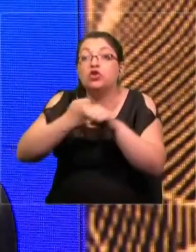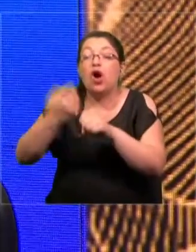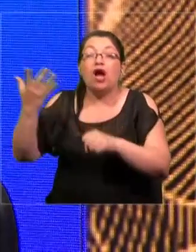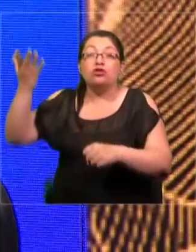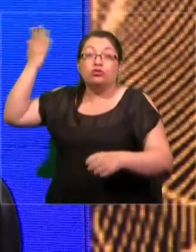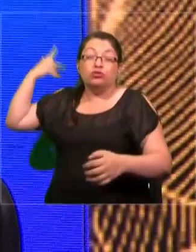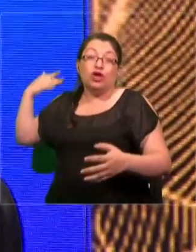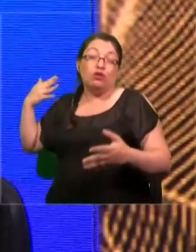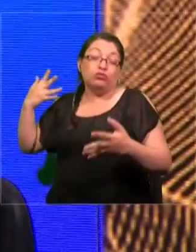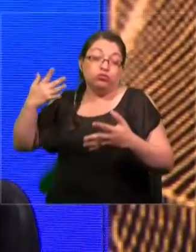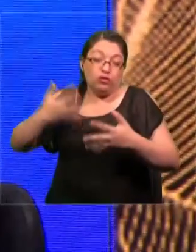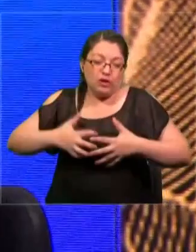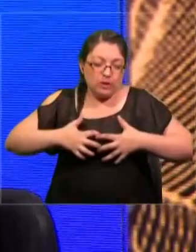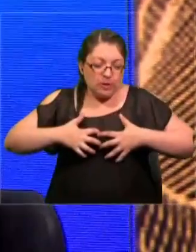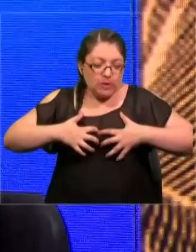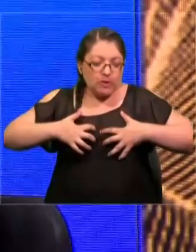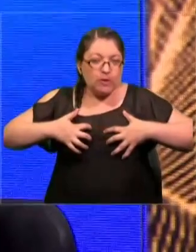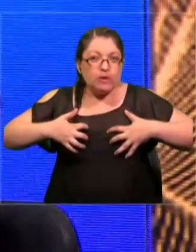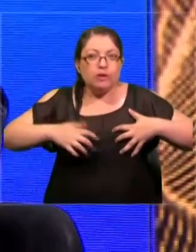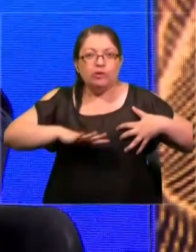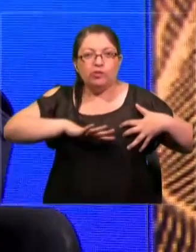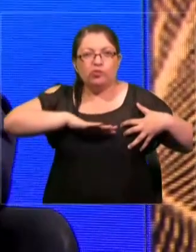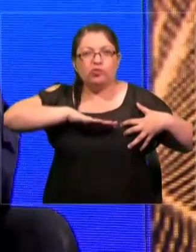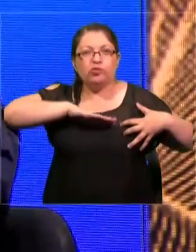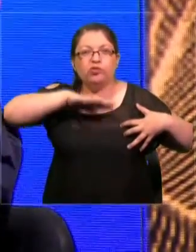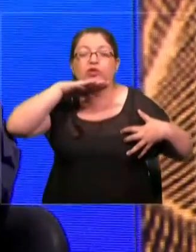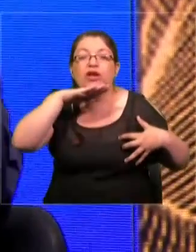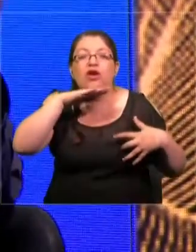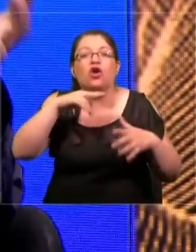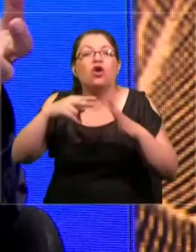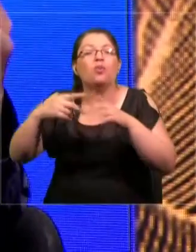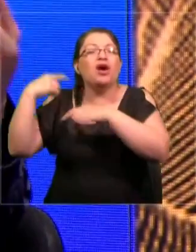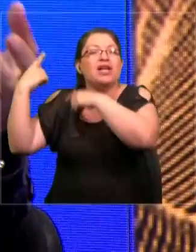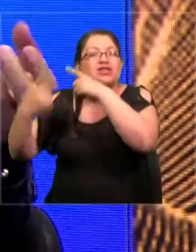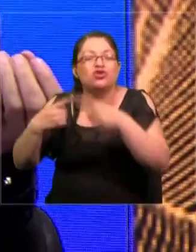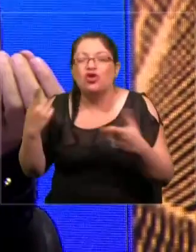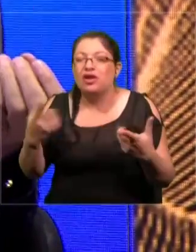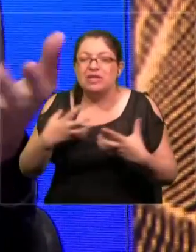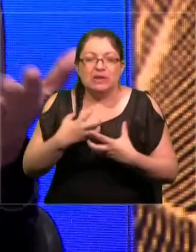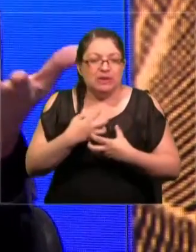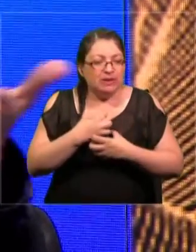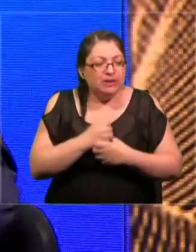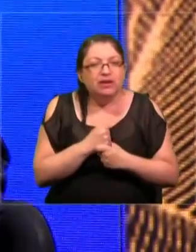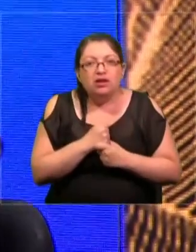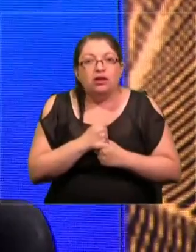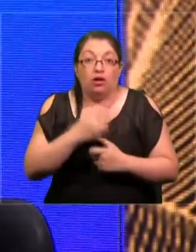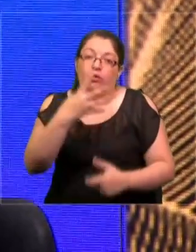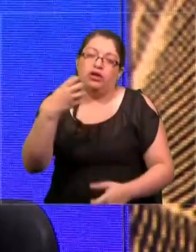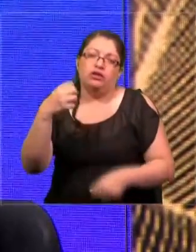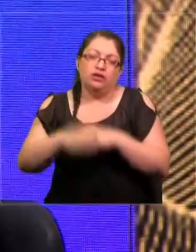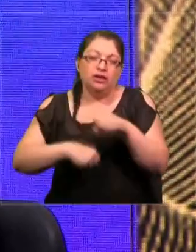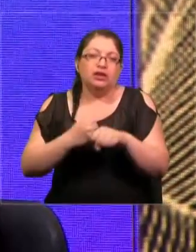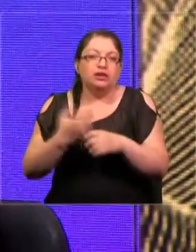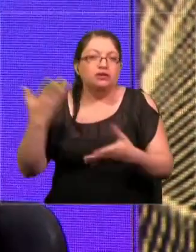una, digamos, historia incompleta, inconclusa, frustrada, reprimida de 400